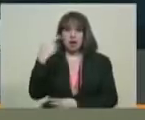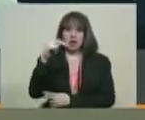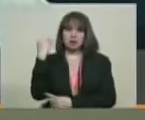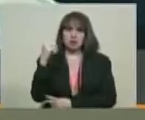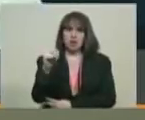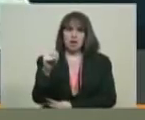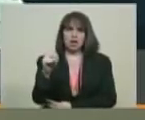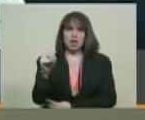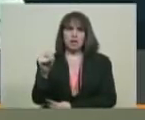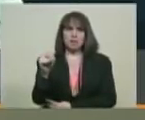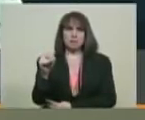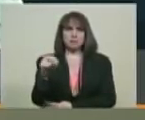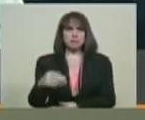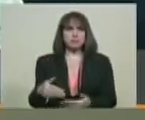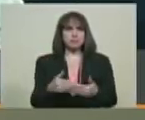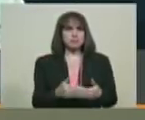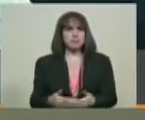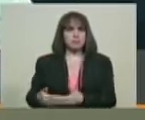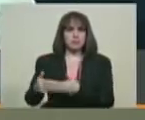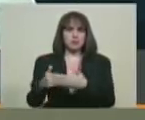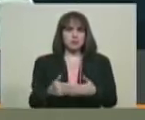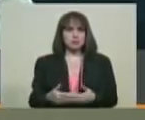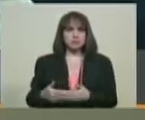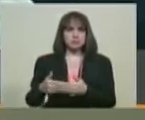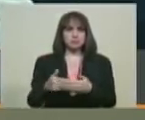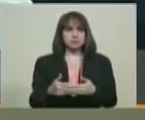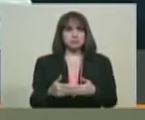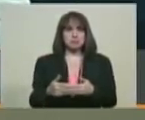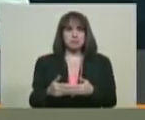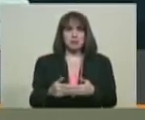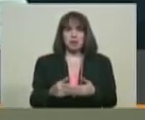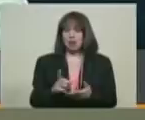Estados Unidos. Y Obama se fue